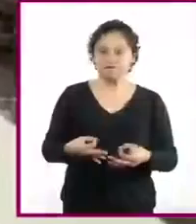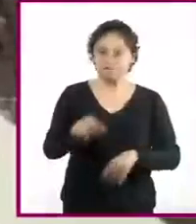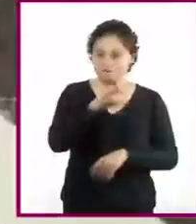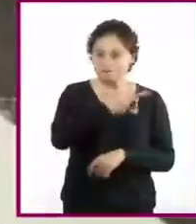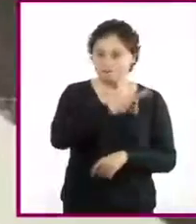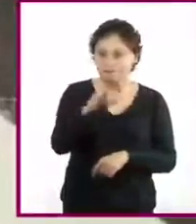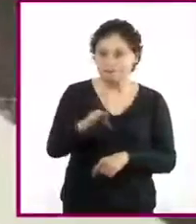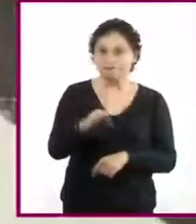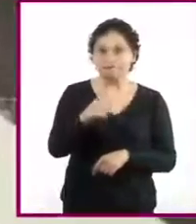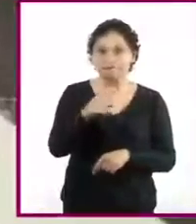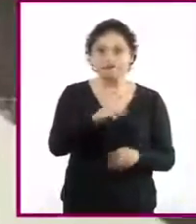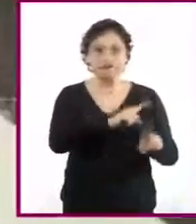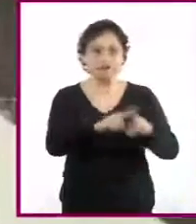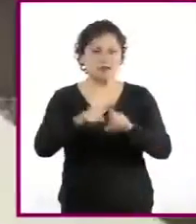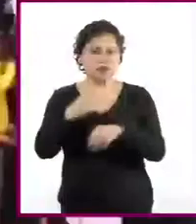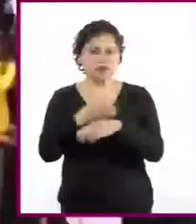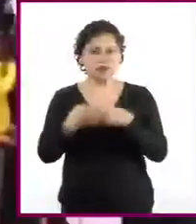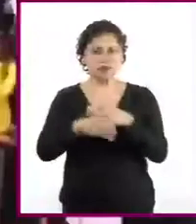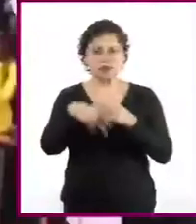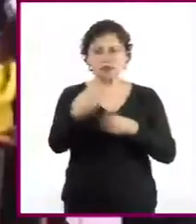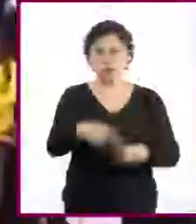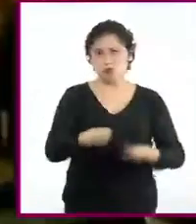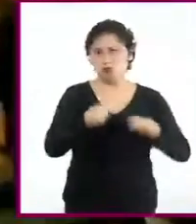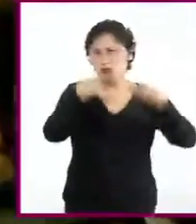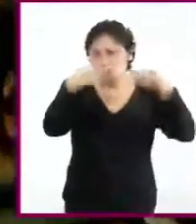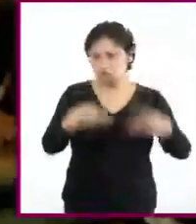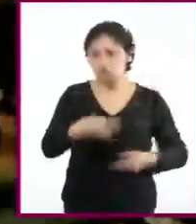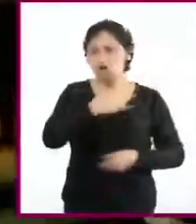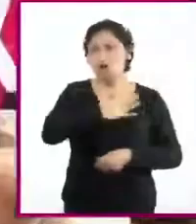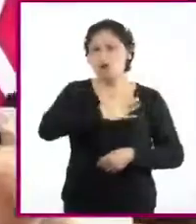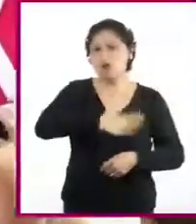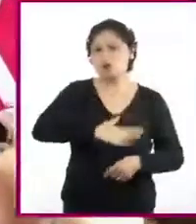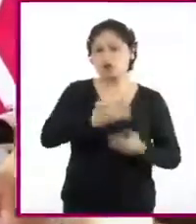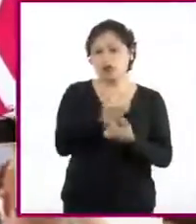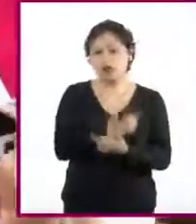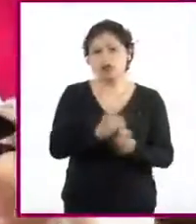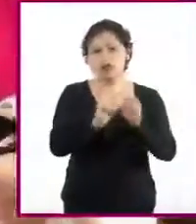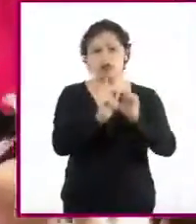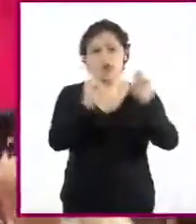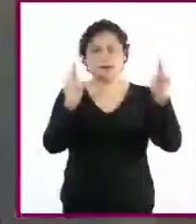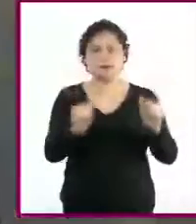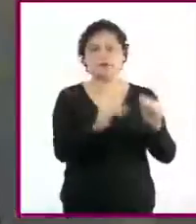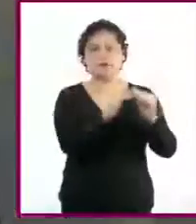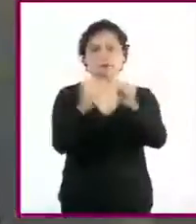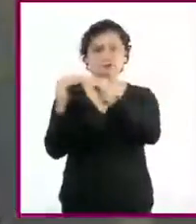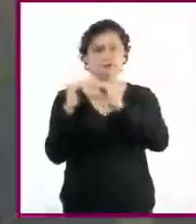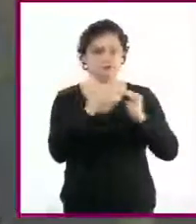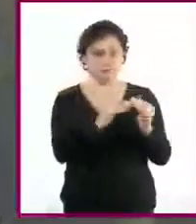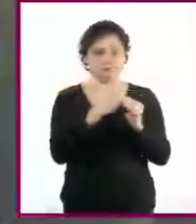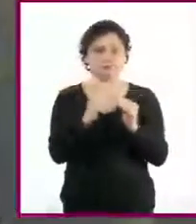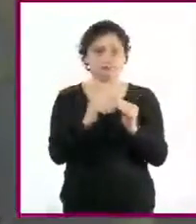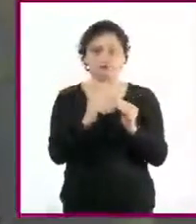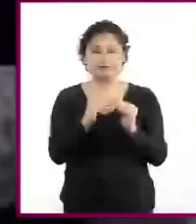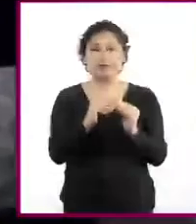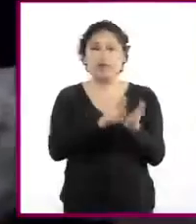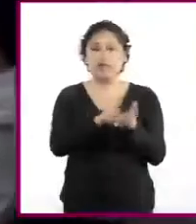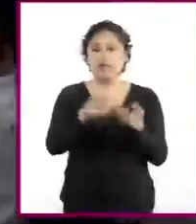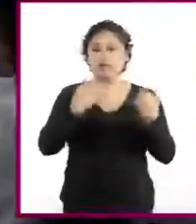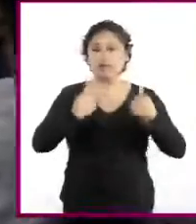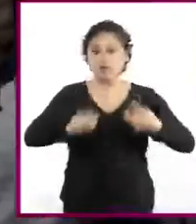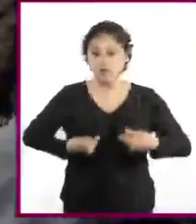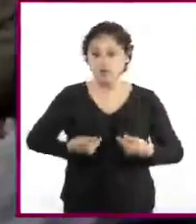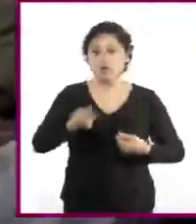condiciones mínimas para vivir con dignidad, justicia, libertad, paz e igualdad. Aunque los derechos humanos